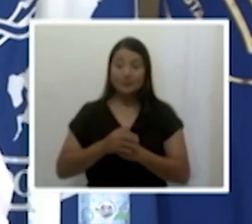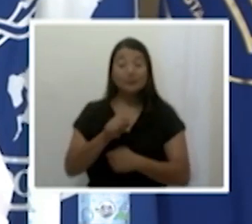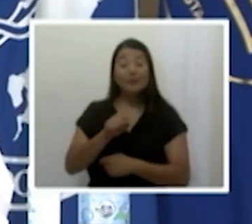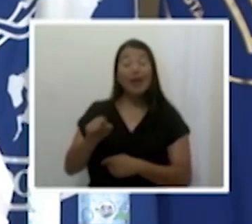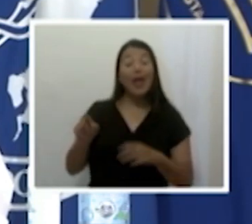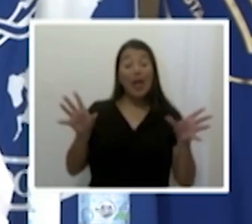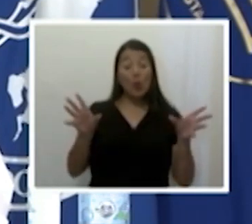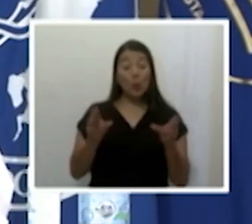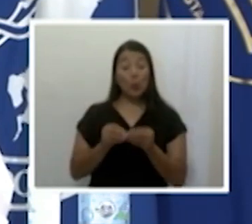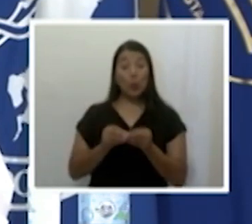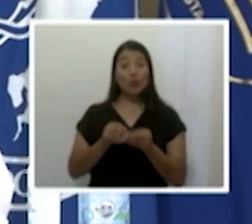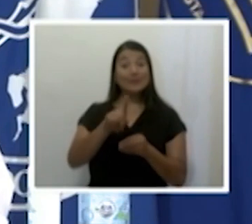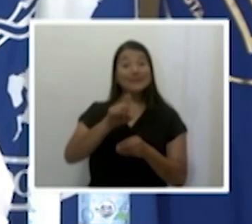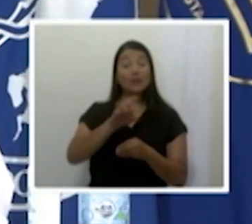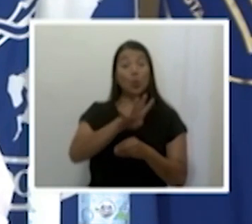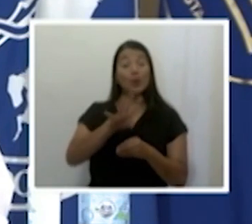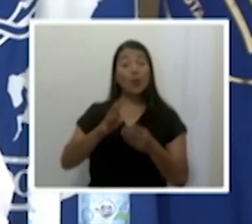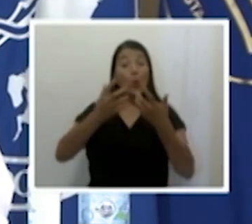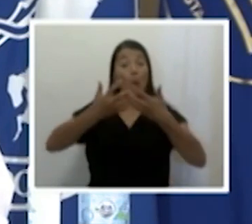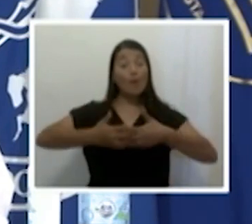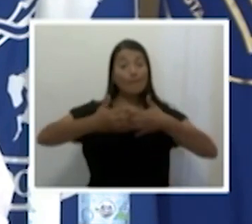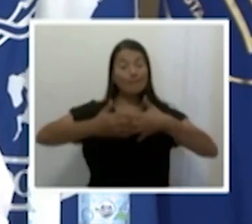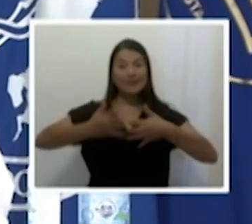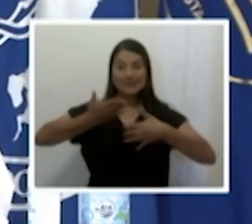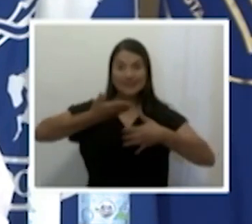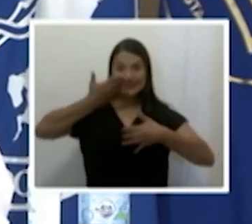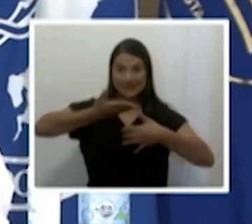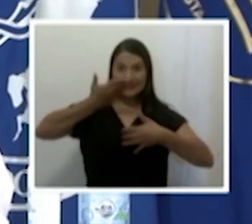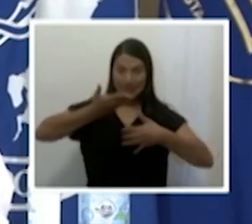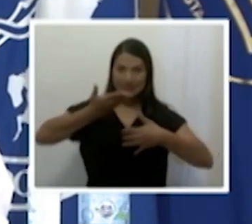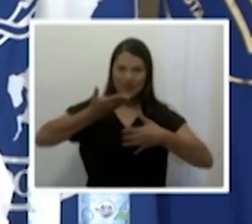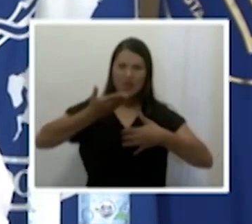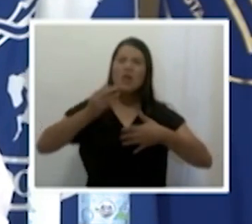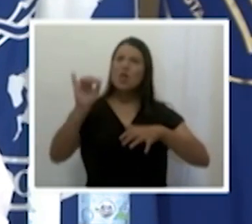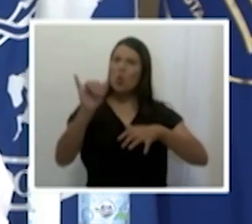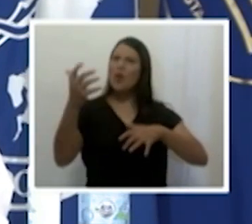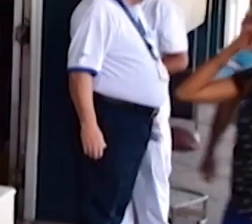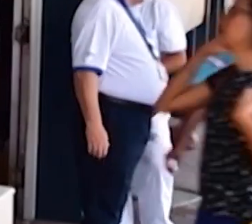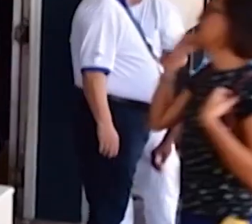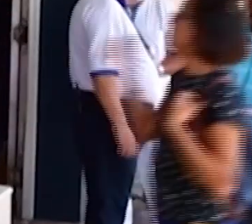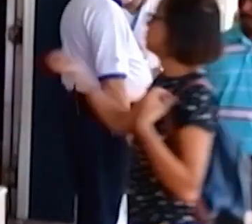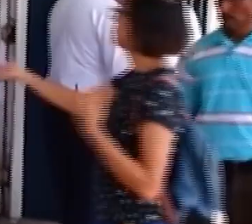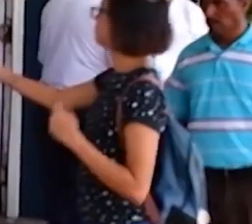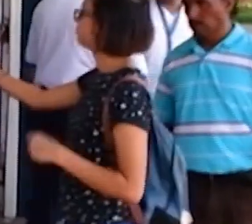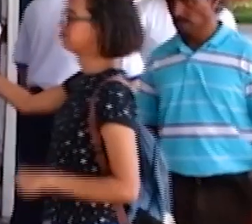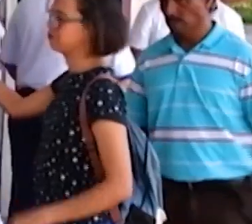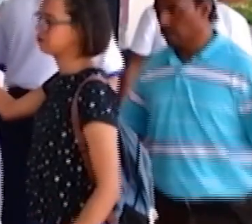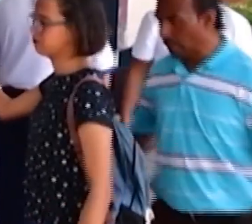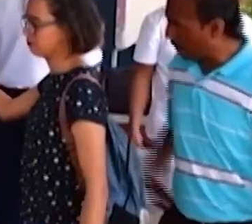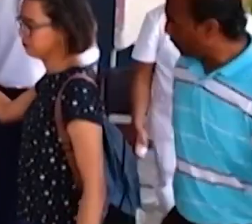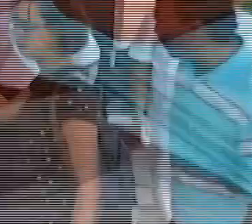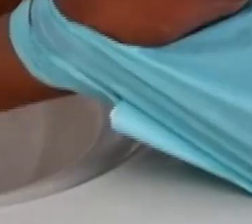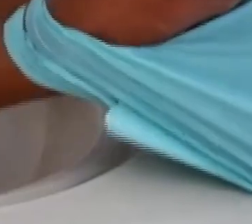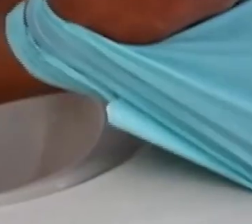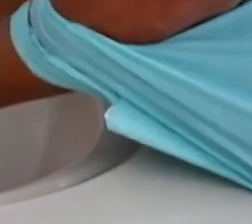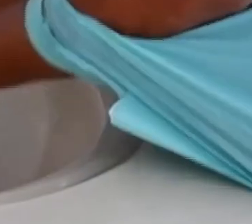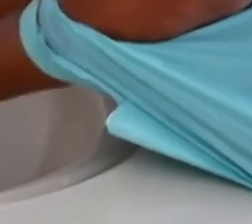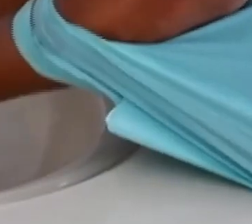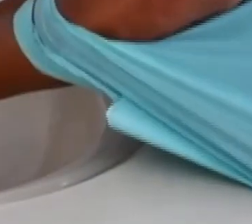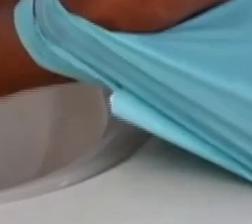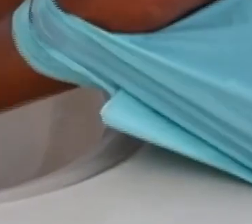144 ventiladores se suman a la base de ventiladores que ya tenía la institución. Macaya indicó que el comportamiento